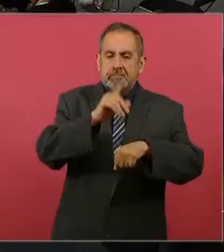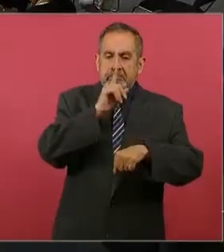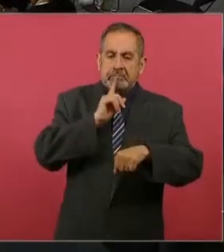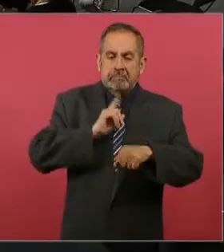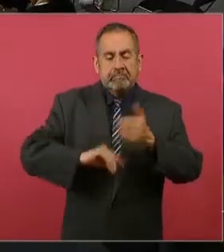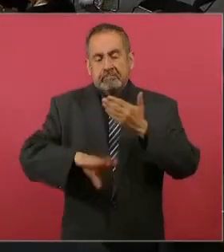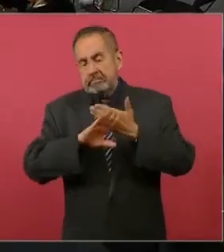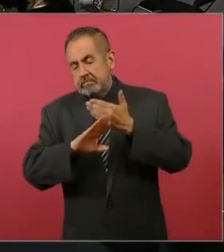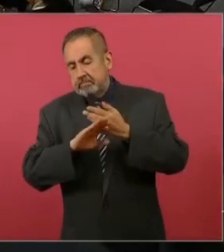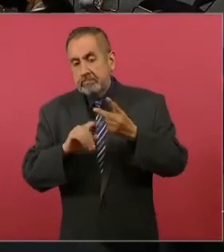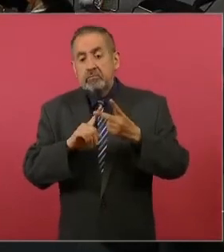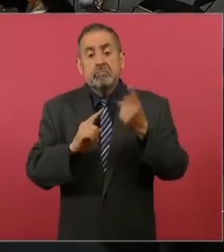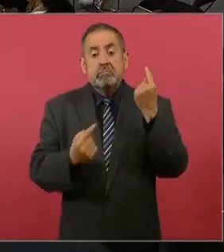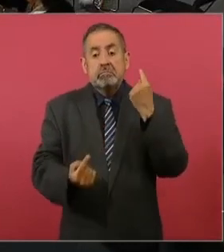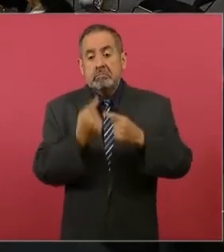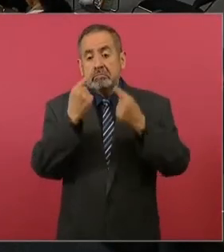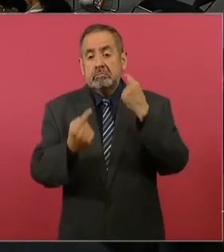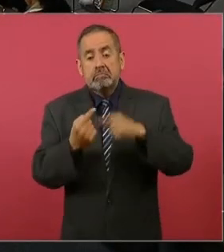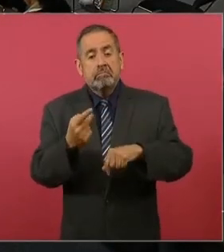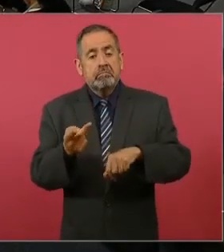veces insultándonos,